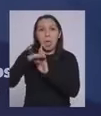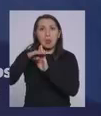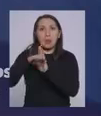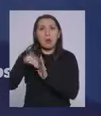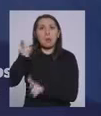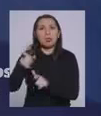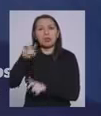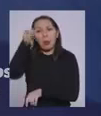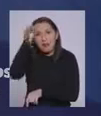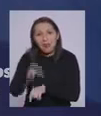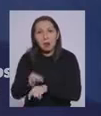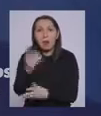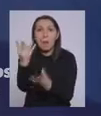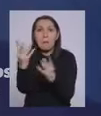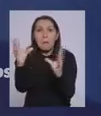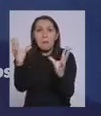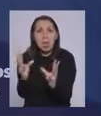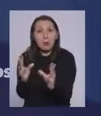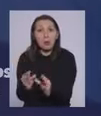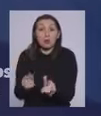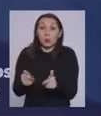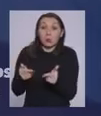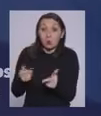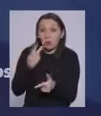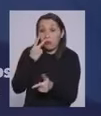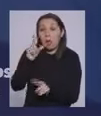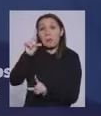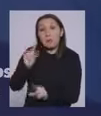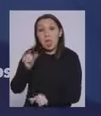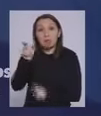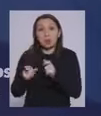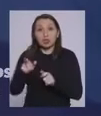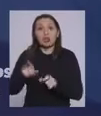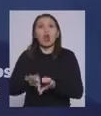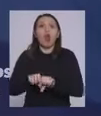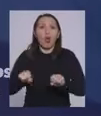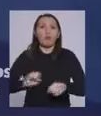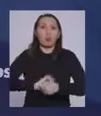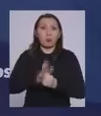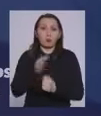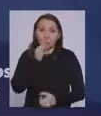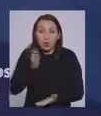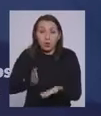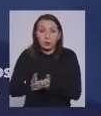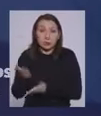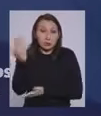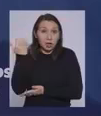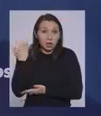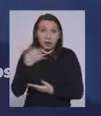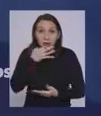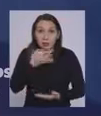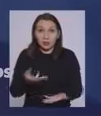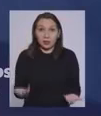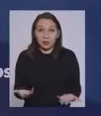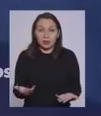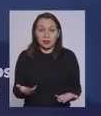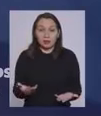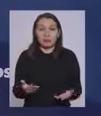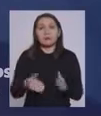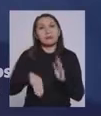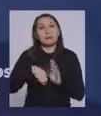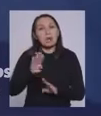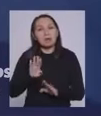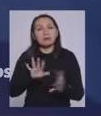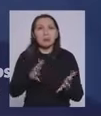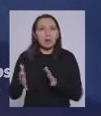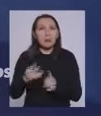Eso significa que afortunadamente tenemos menos casos confirmados, como ya lo dije al comienzo, más de